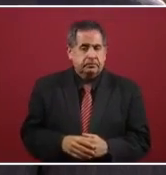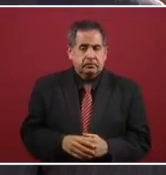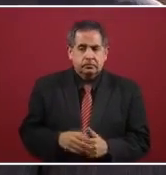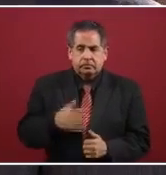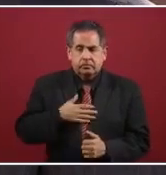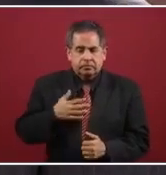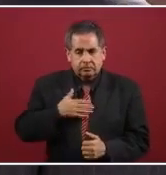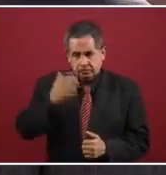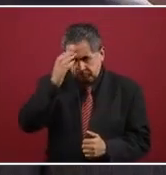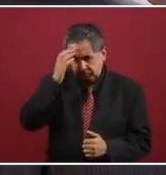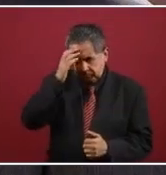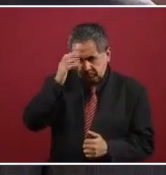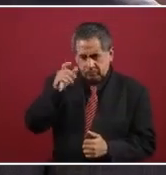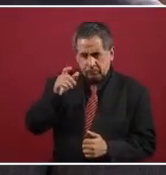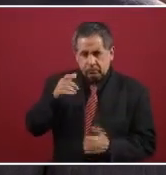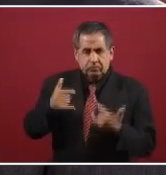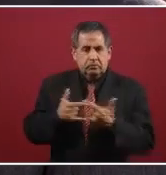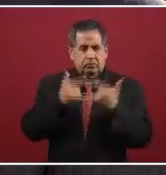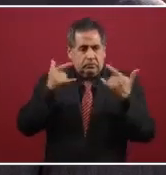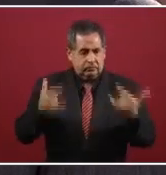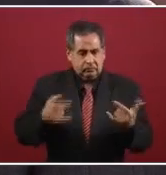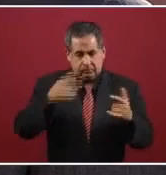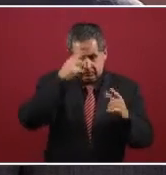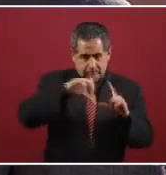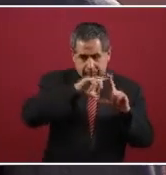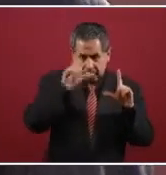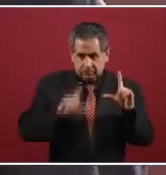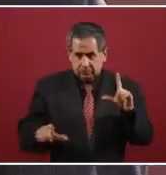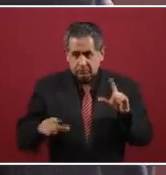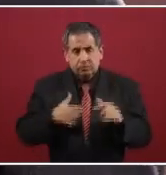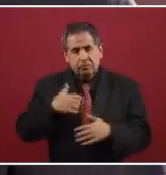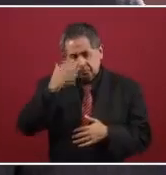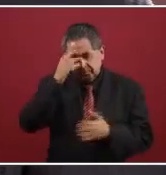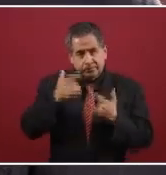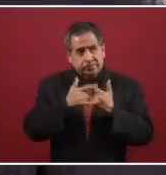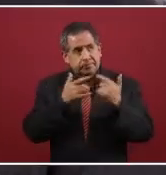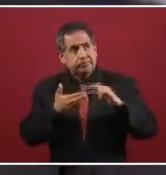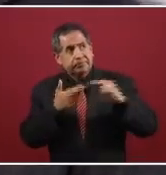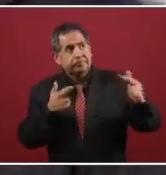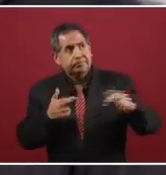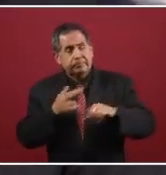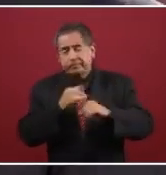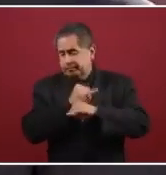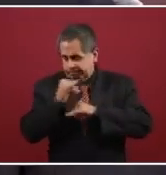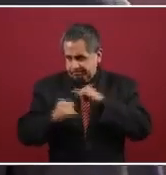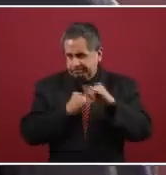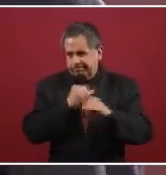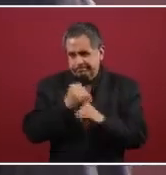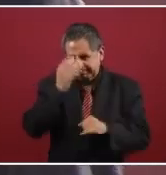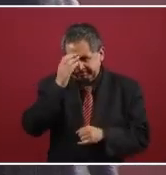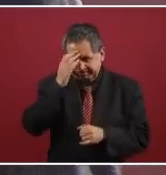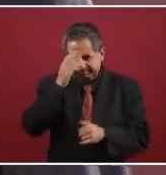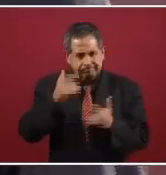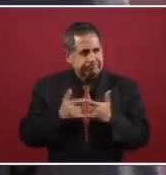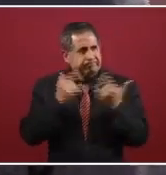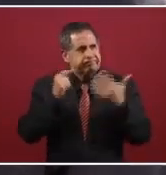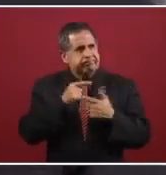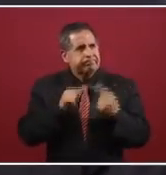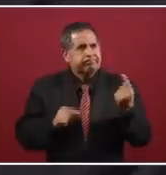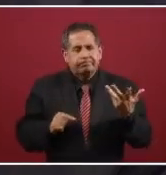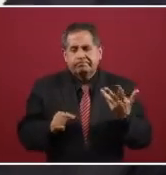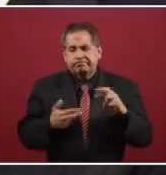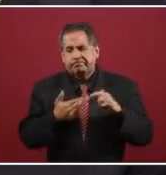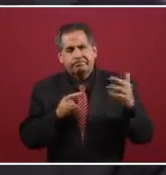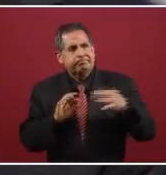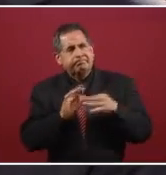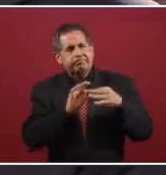yo conozco la historia del país y conozco la historia de las relaciones internacionales, conozco la historia de la